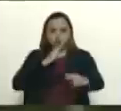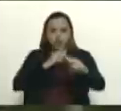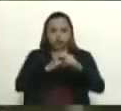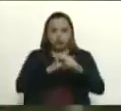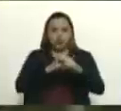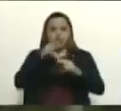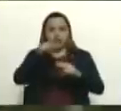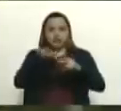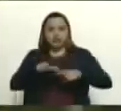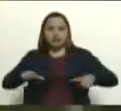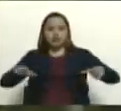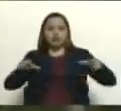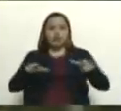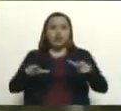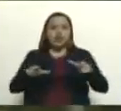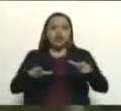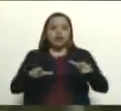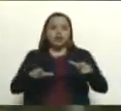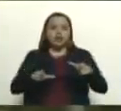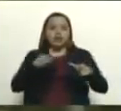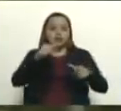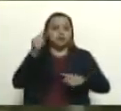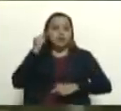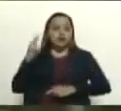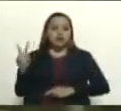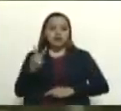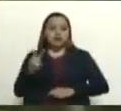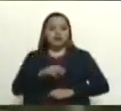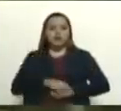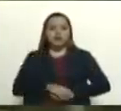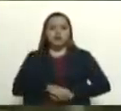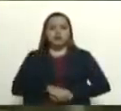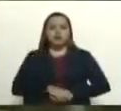esta insigne mujer venezolana.